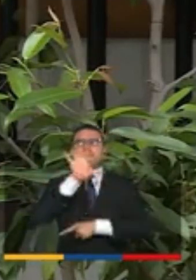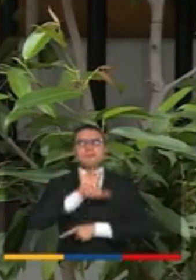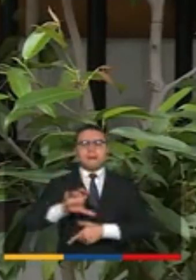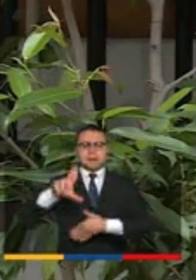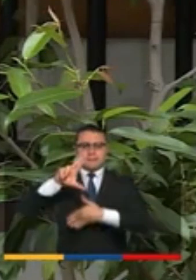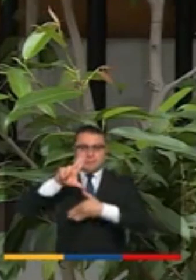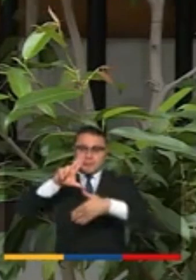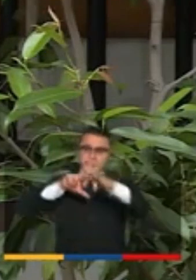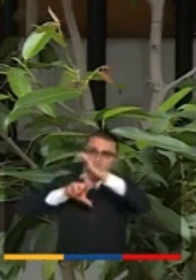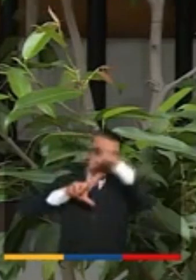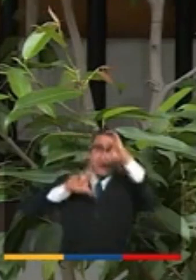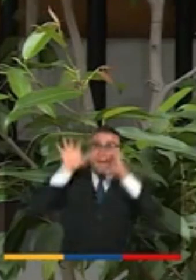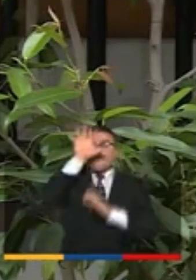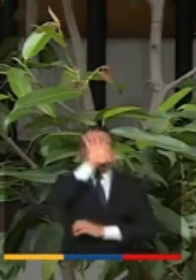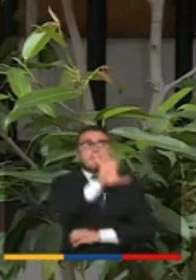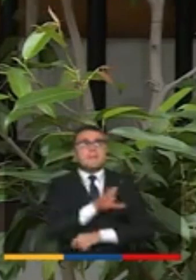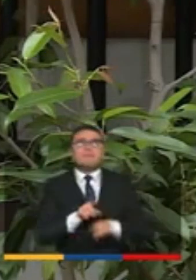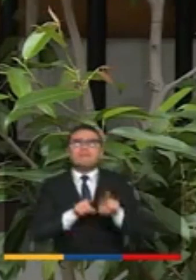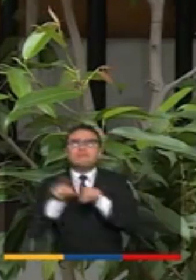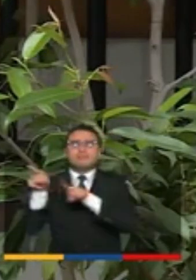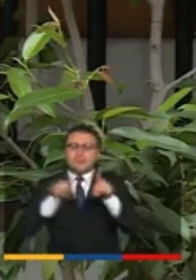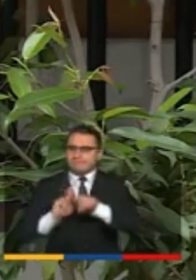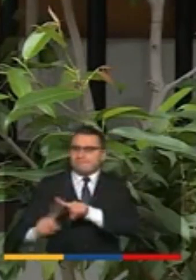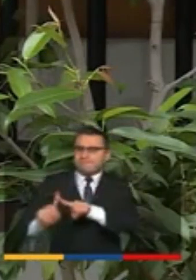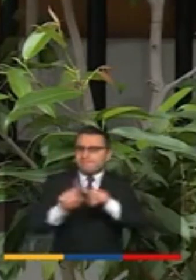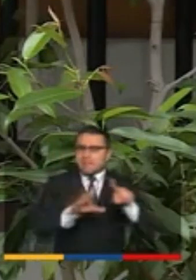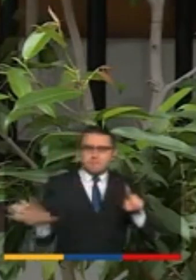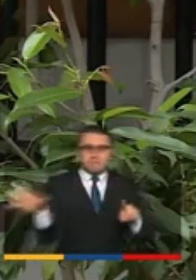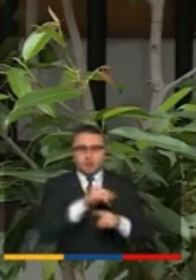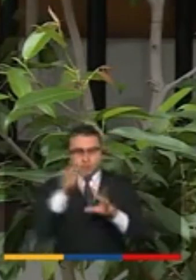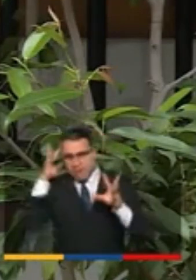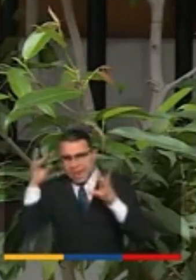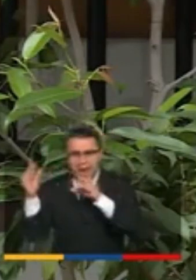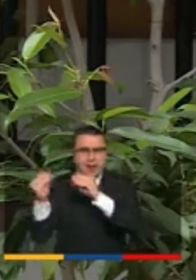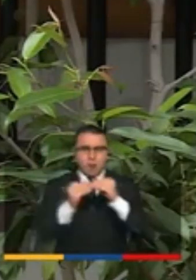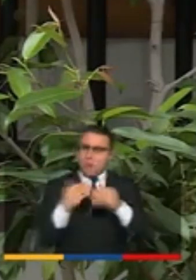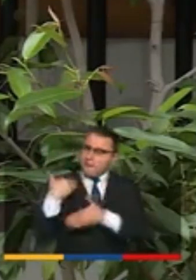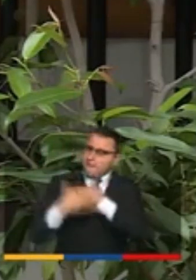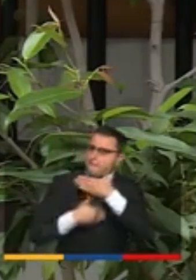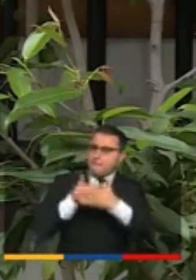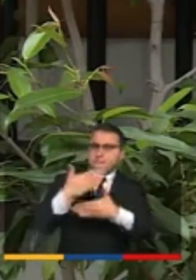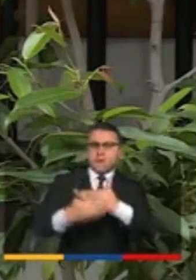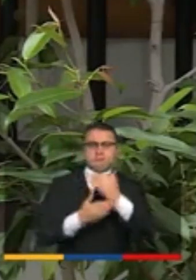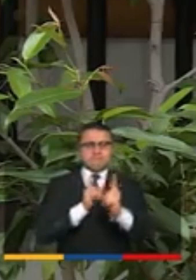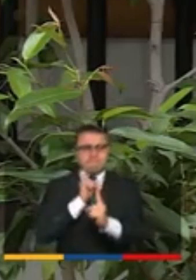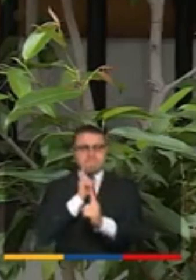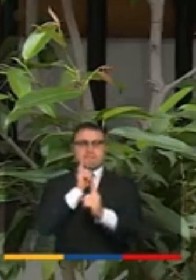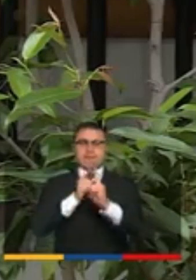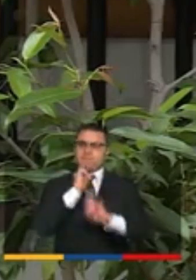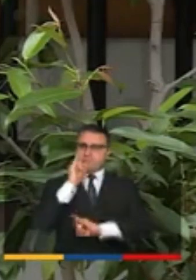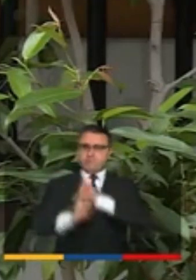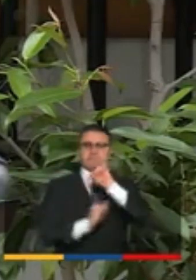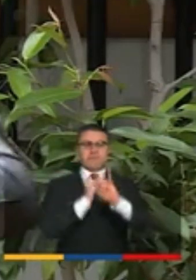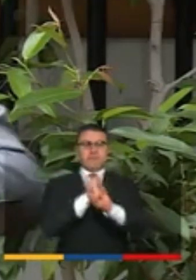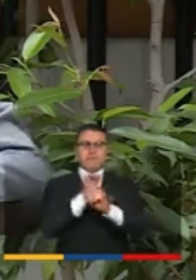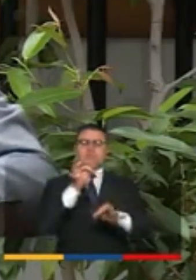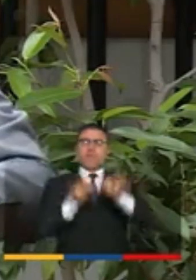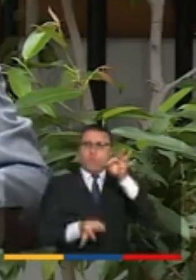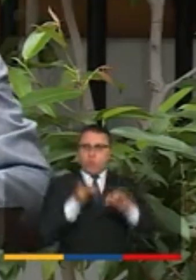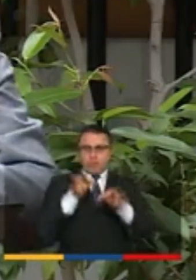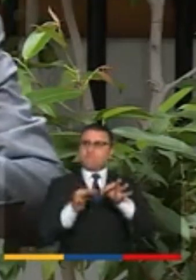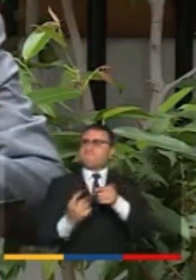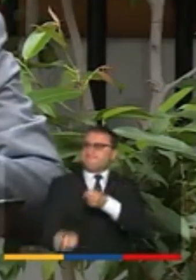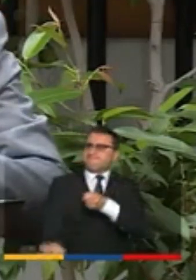Caribe, como de otras agrupaciones para concretar y empujar juntos un proceso de negociación sobre un instrumento internacional jurídicamente